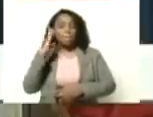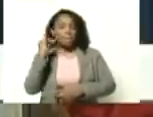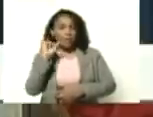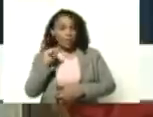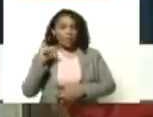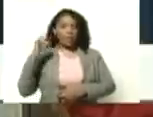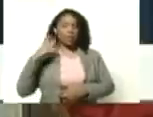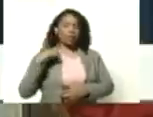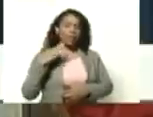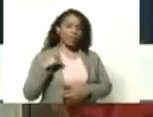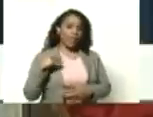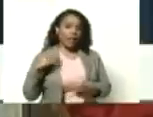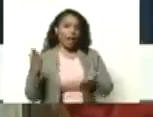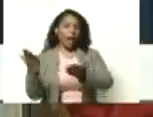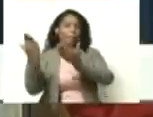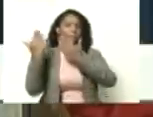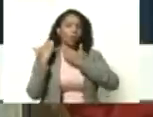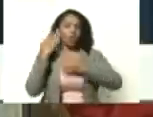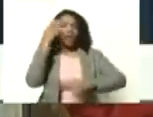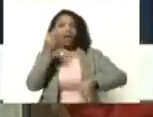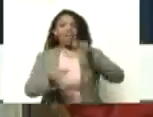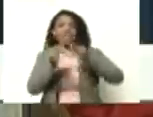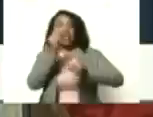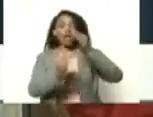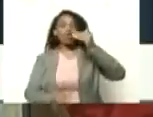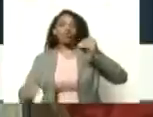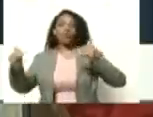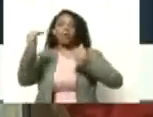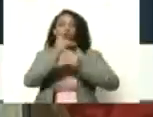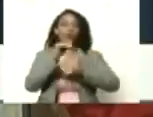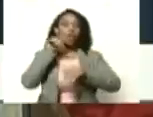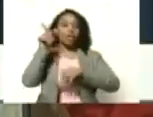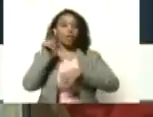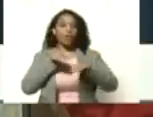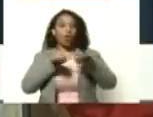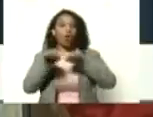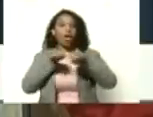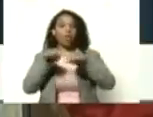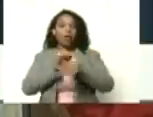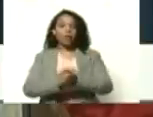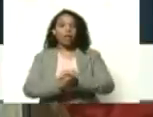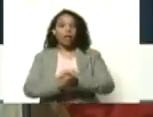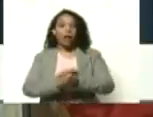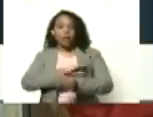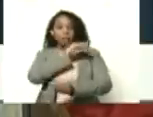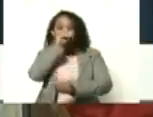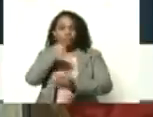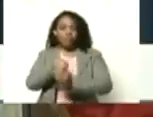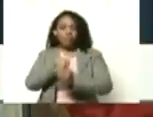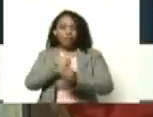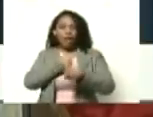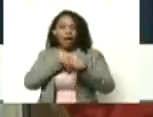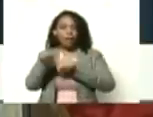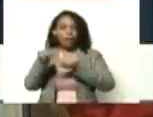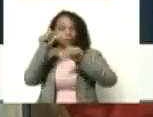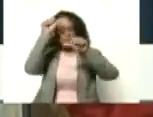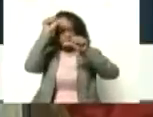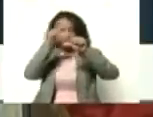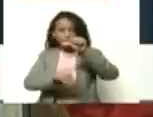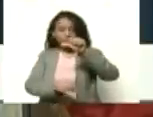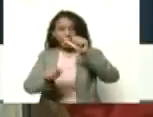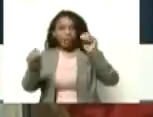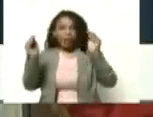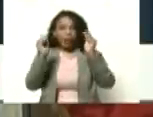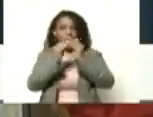con love y con el apoyo de la fiscalía superior de cojedes el allanamiento de inspección de la finca